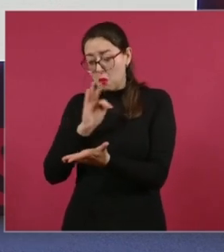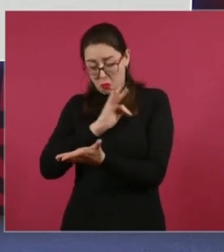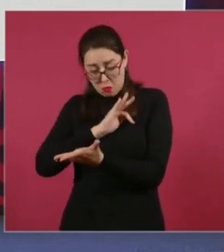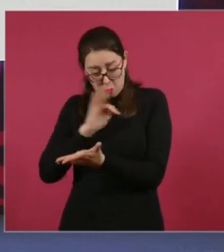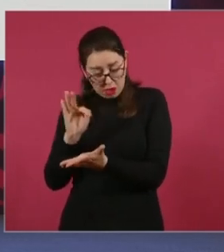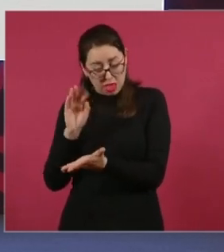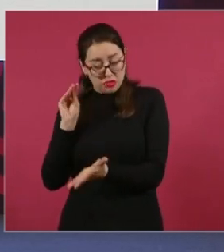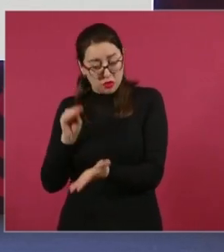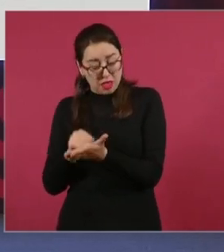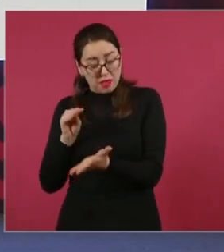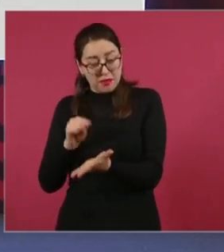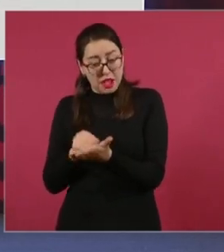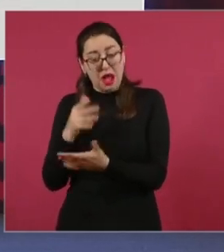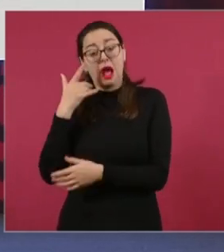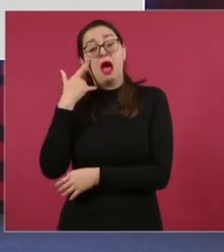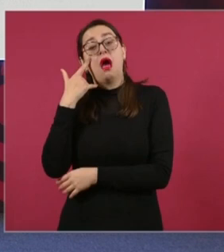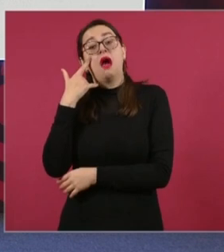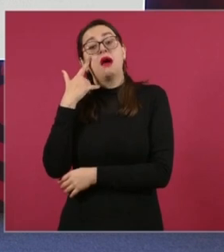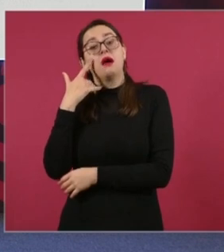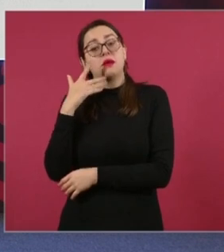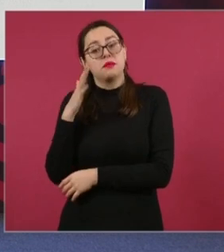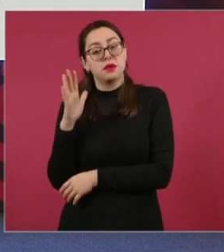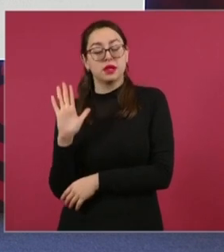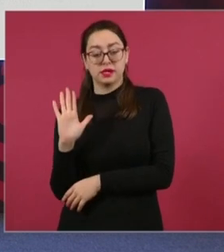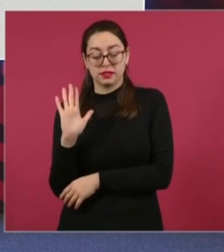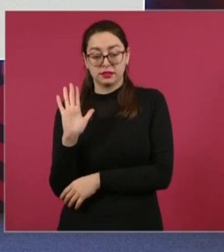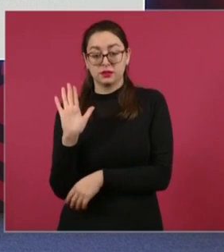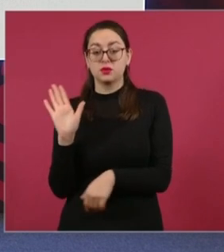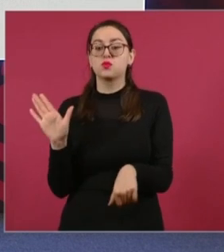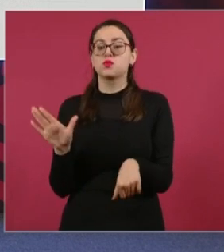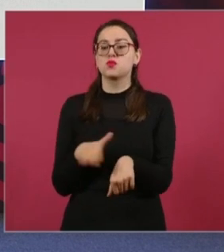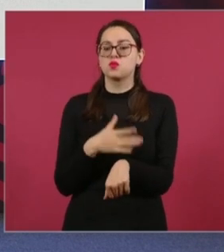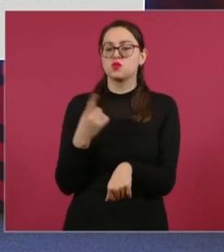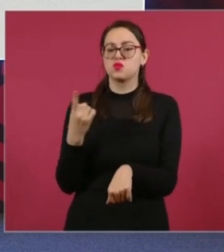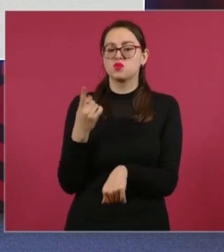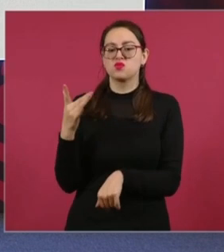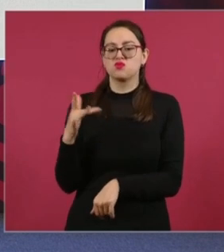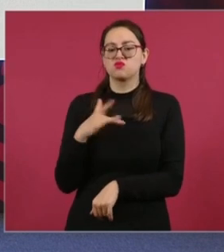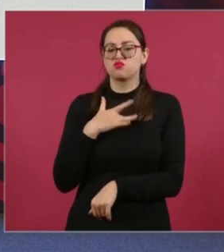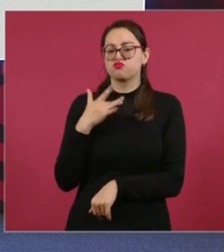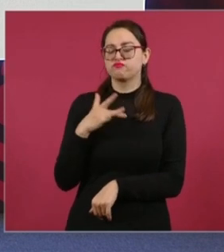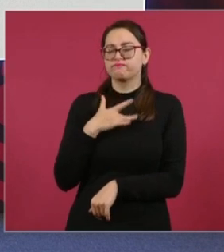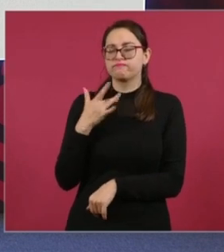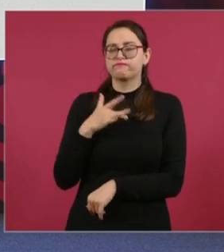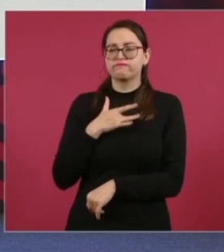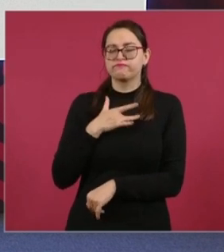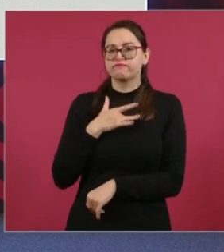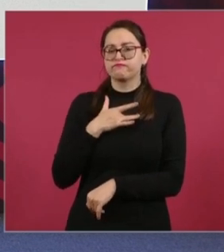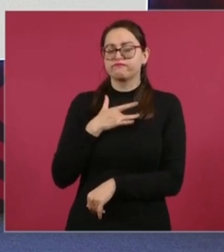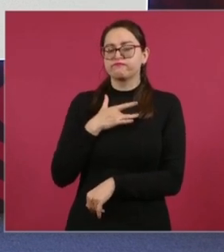que su criterio podría actualizarse,